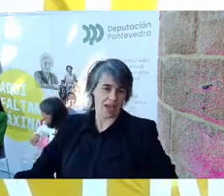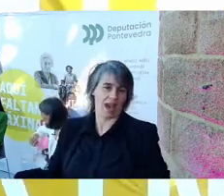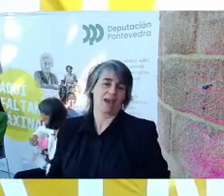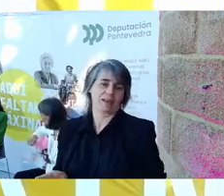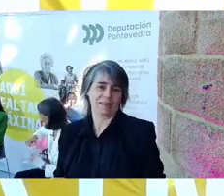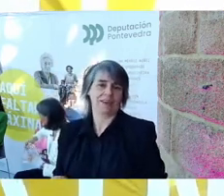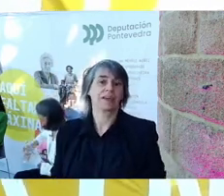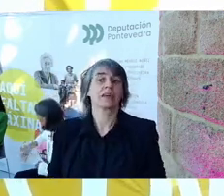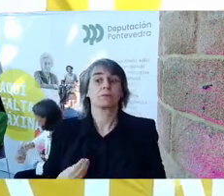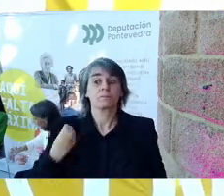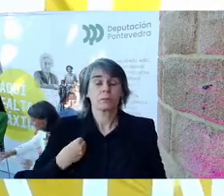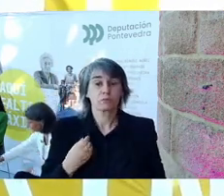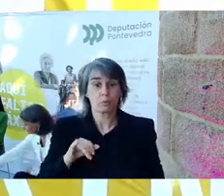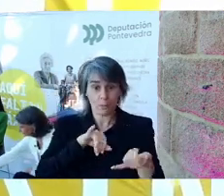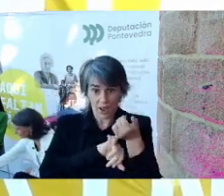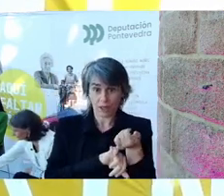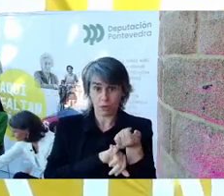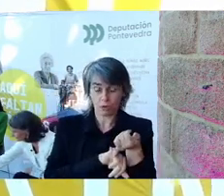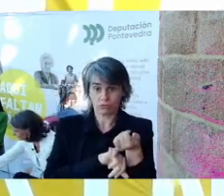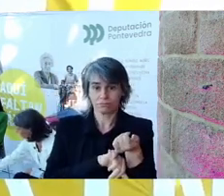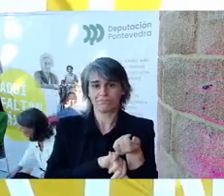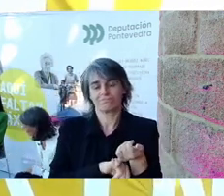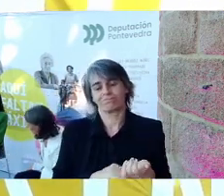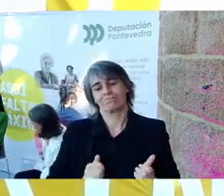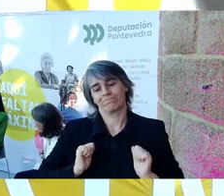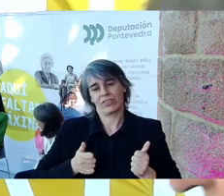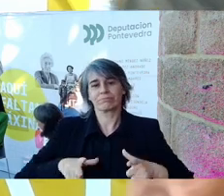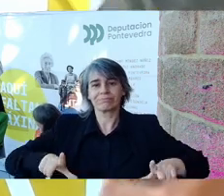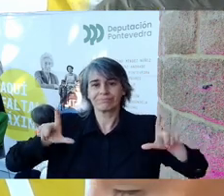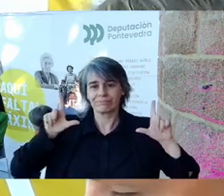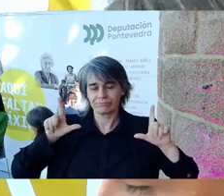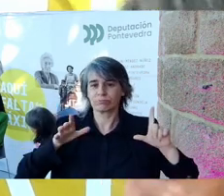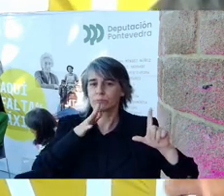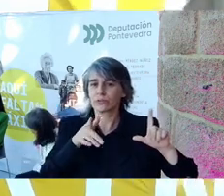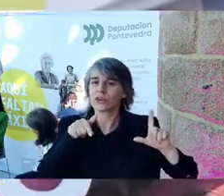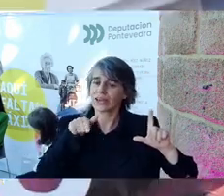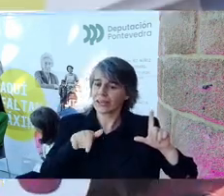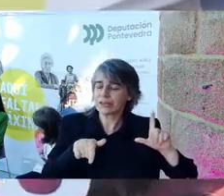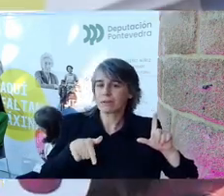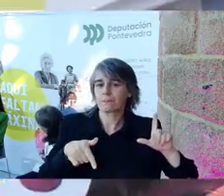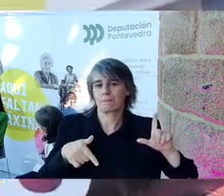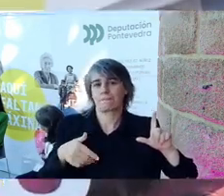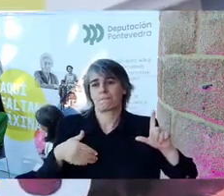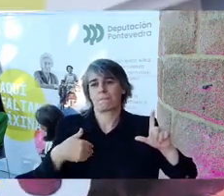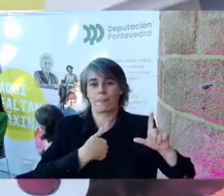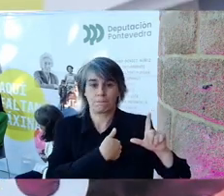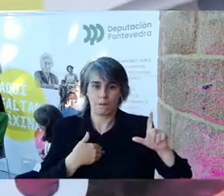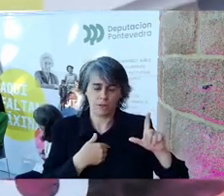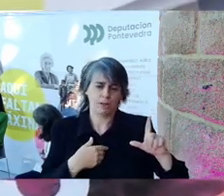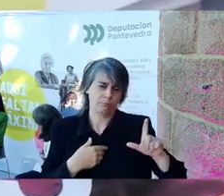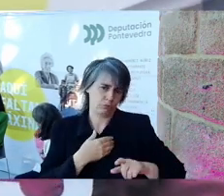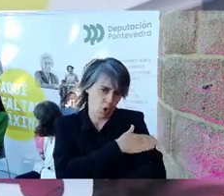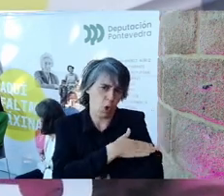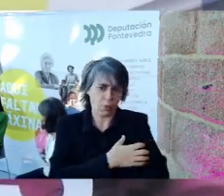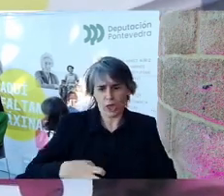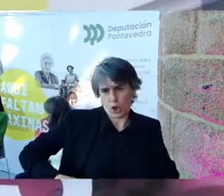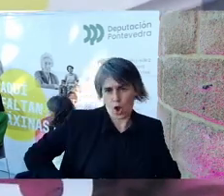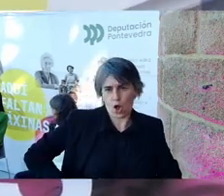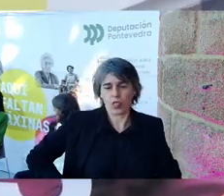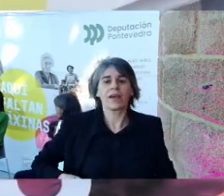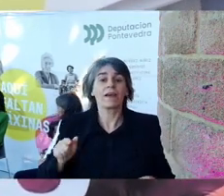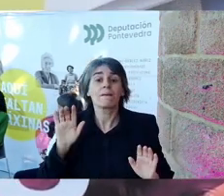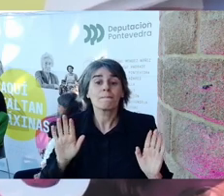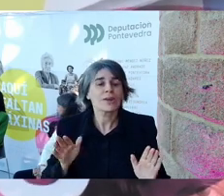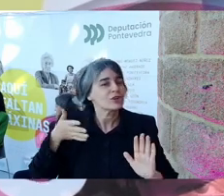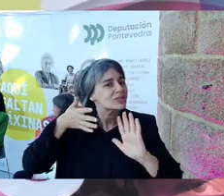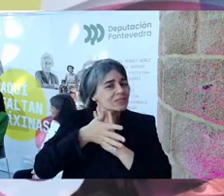Si bien es cierto que en este momento pues Raimundo parece que cobra protagonismo a la hora de ejercer este gobierno,